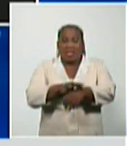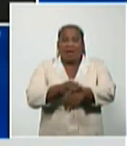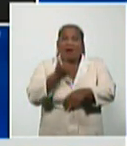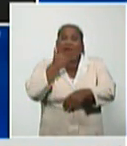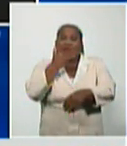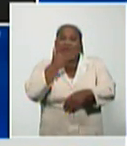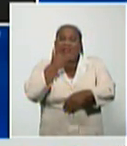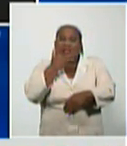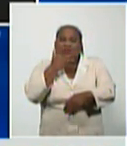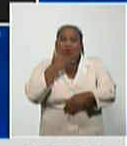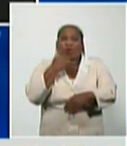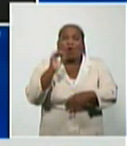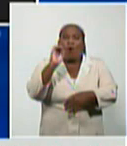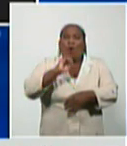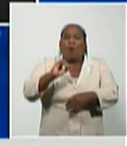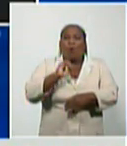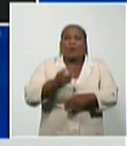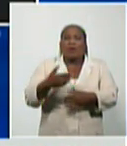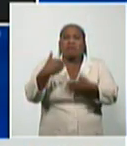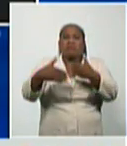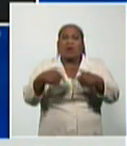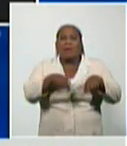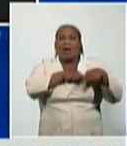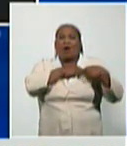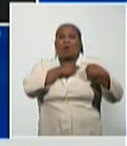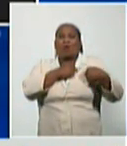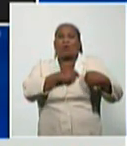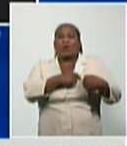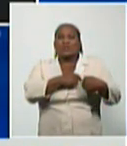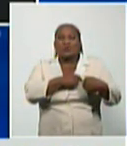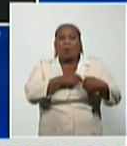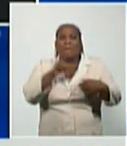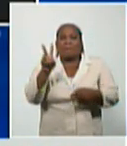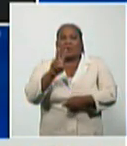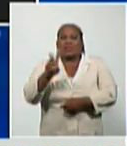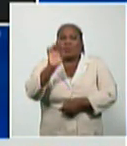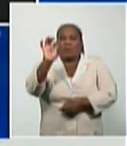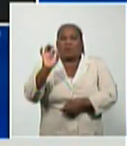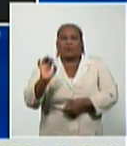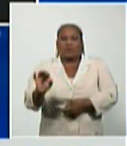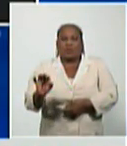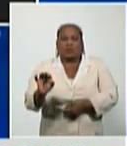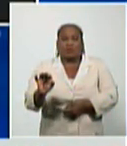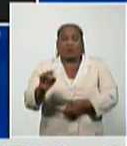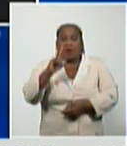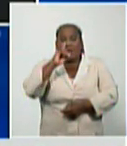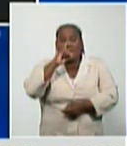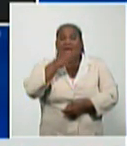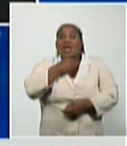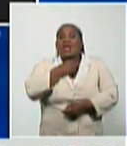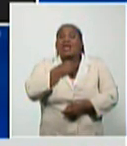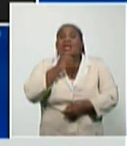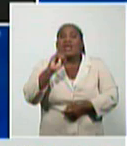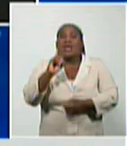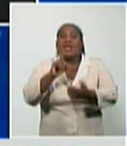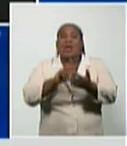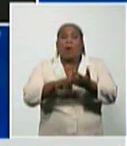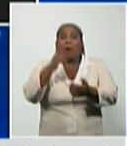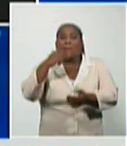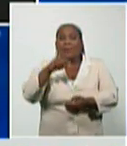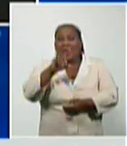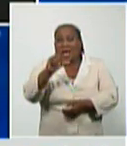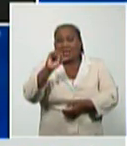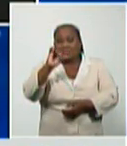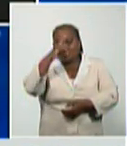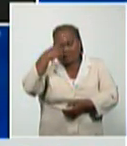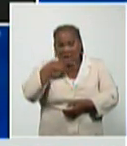La enfermedad cardiovascular en un 22%. Neoplasias que han existido asociadas en un